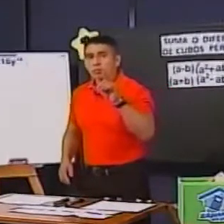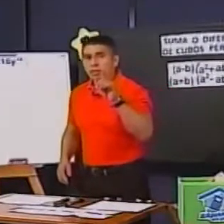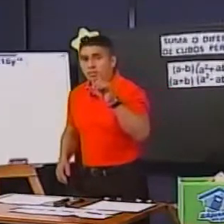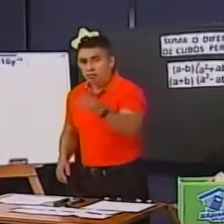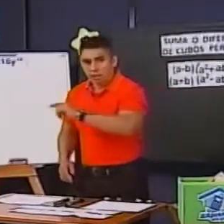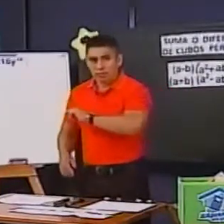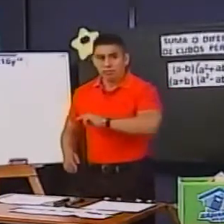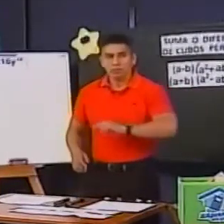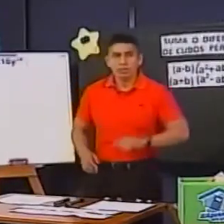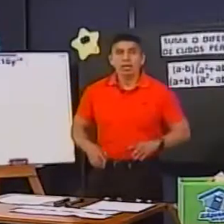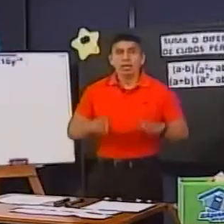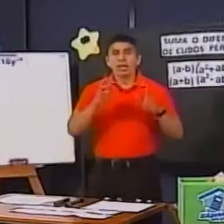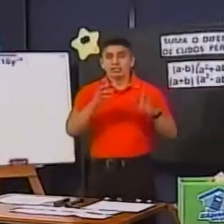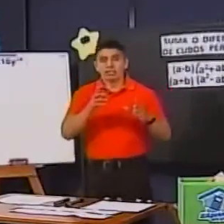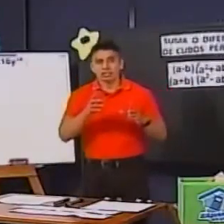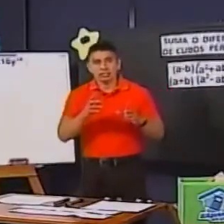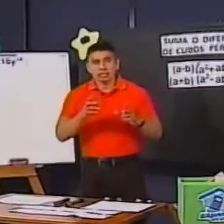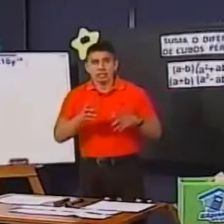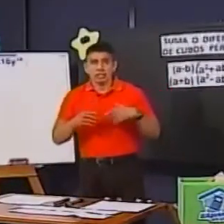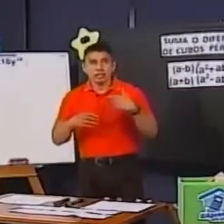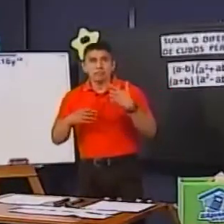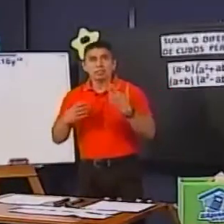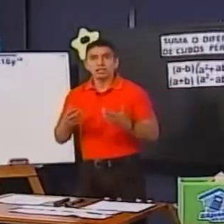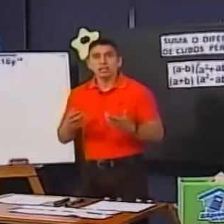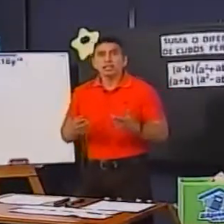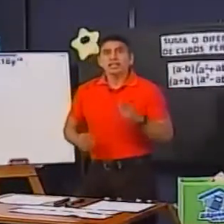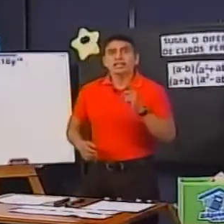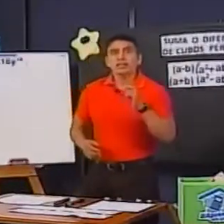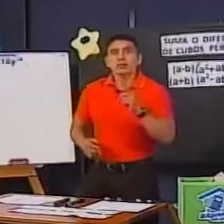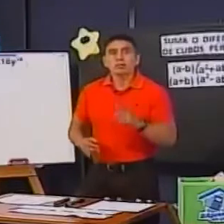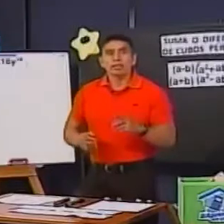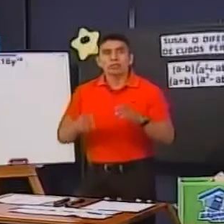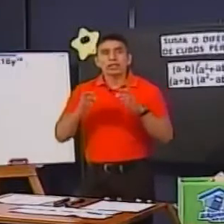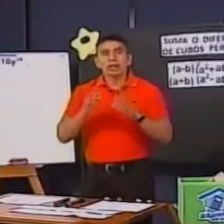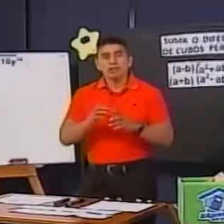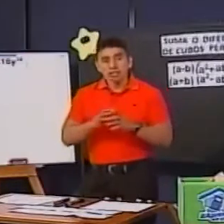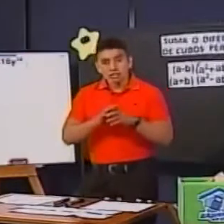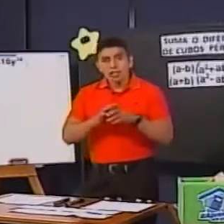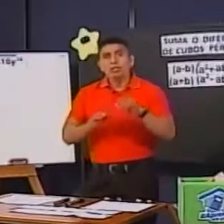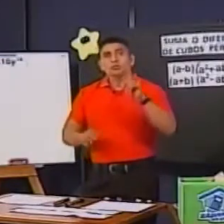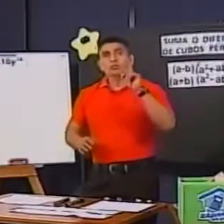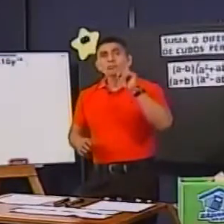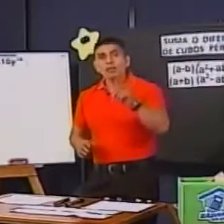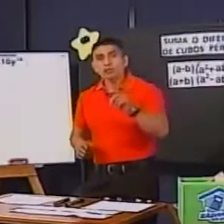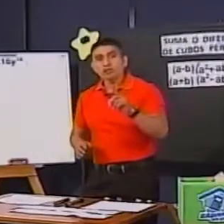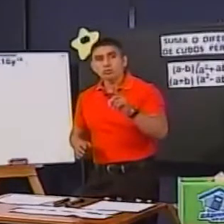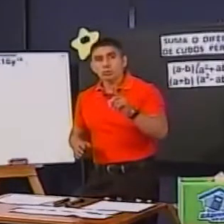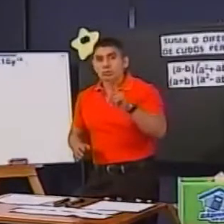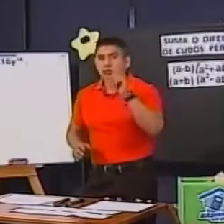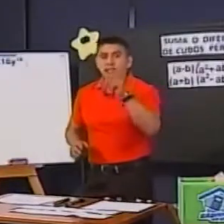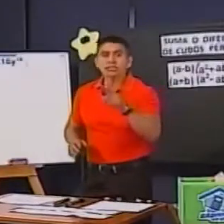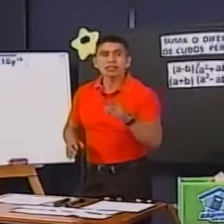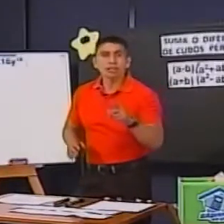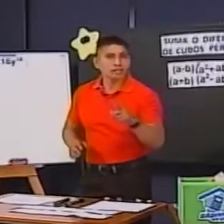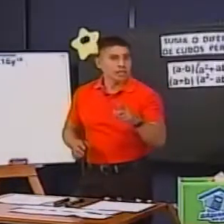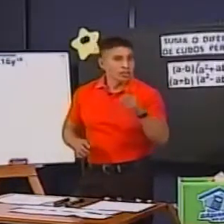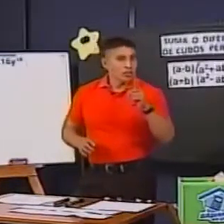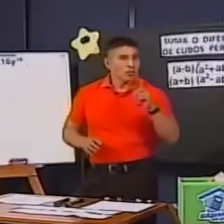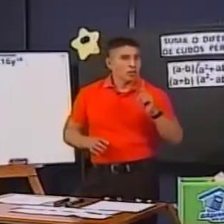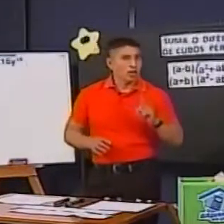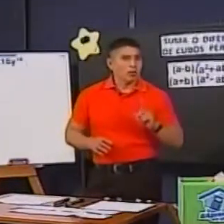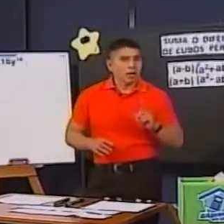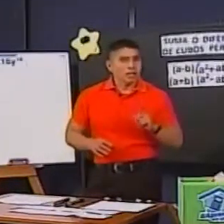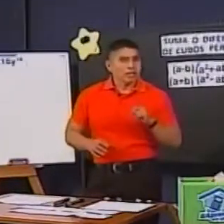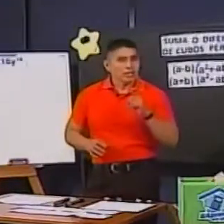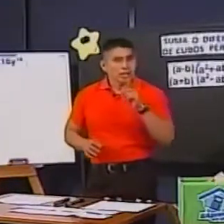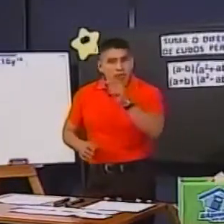razonamiento matemático. Antes de empezar, te recomiendo que laves tus manos constantemente